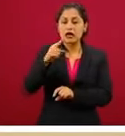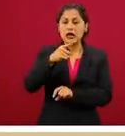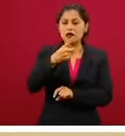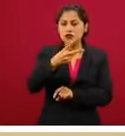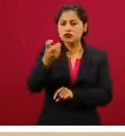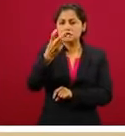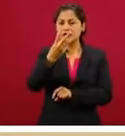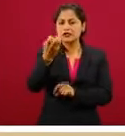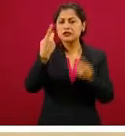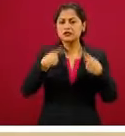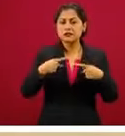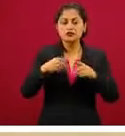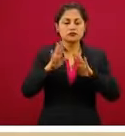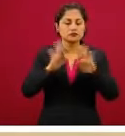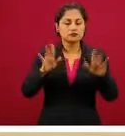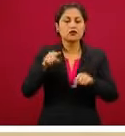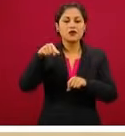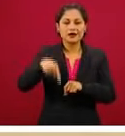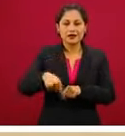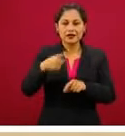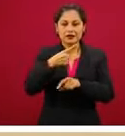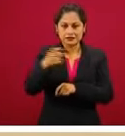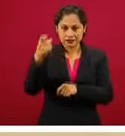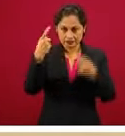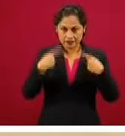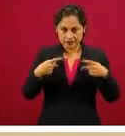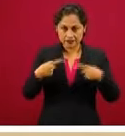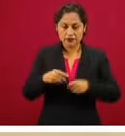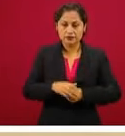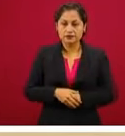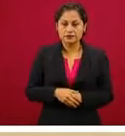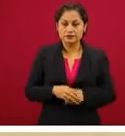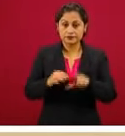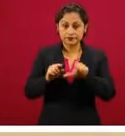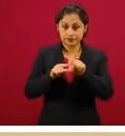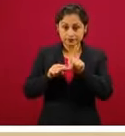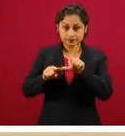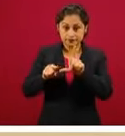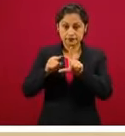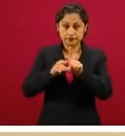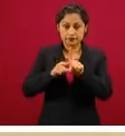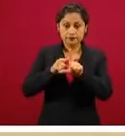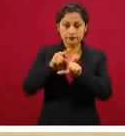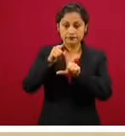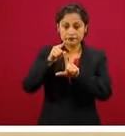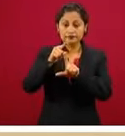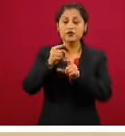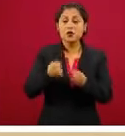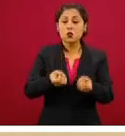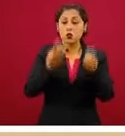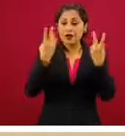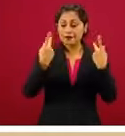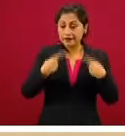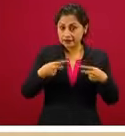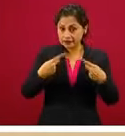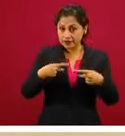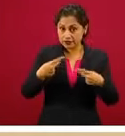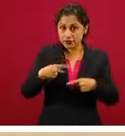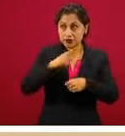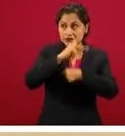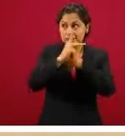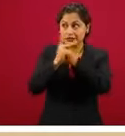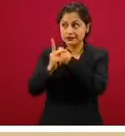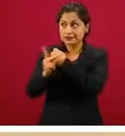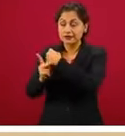casos. En el eje vertical, lo que se muestra es la cantidad de casos que se van confirmando y registrando en cada uno de los países a